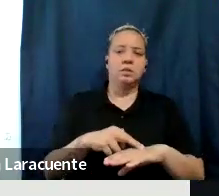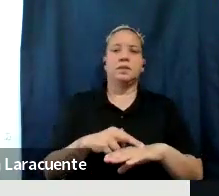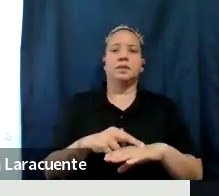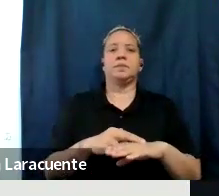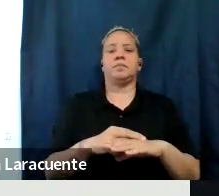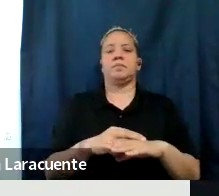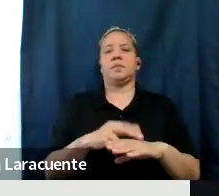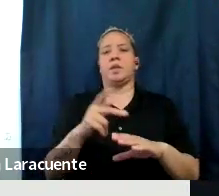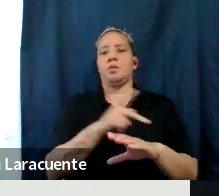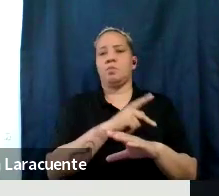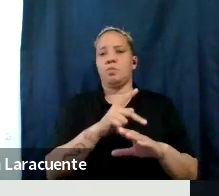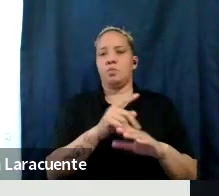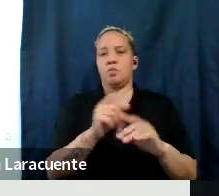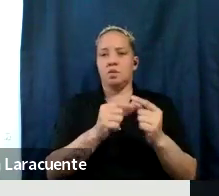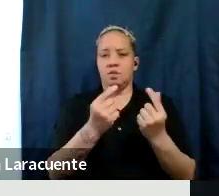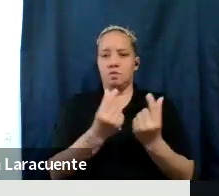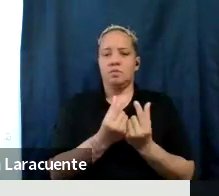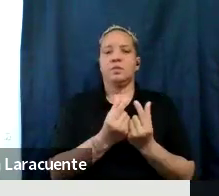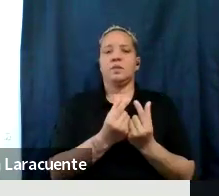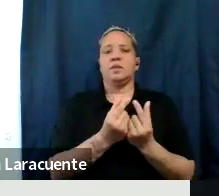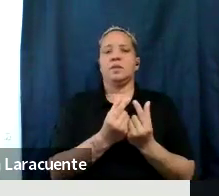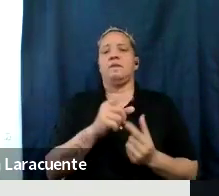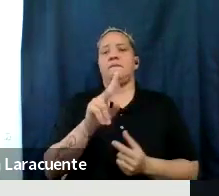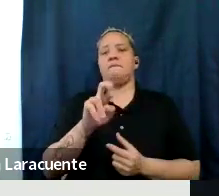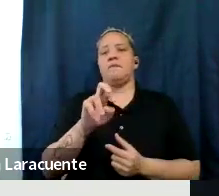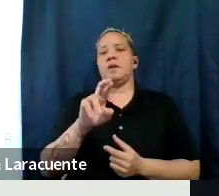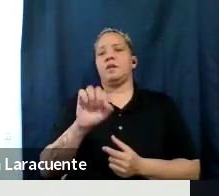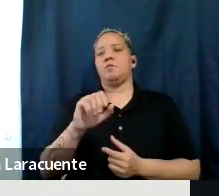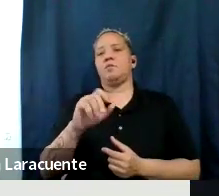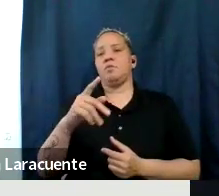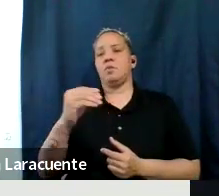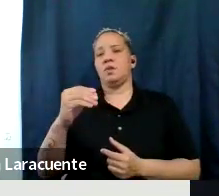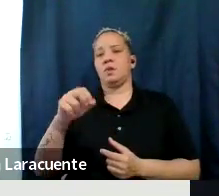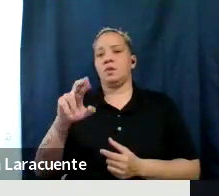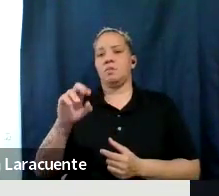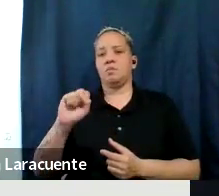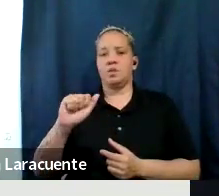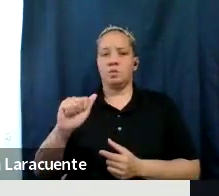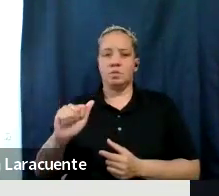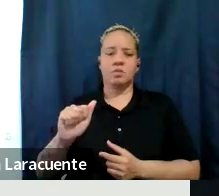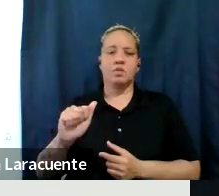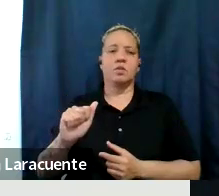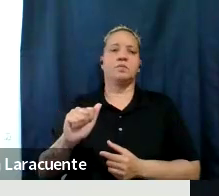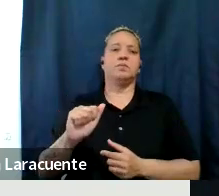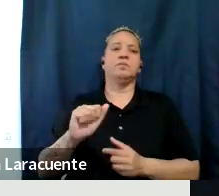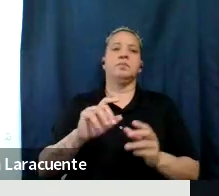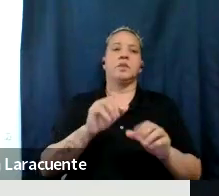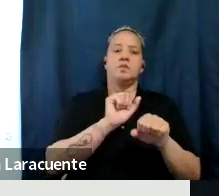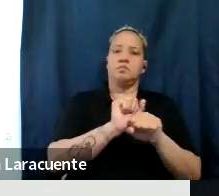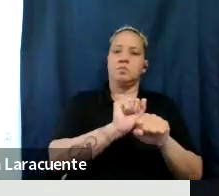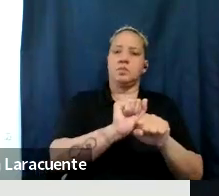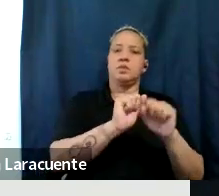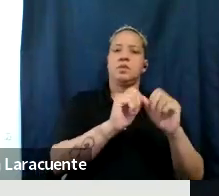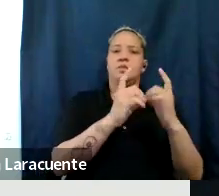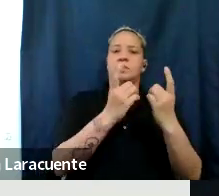de poesía, de verso y prosa, de poesía y prosa que están preparando desde el Departamento